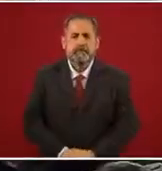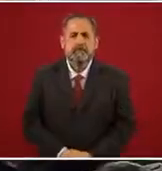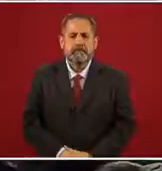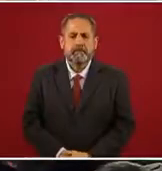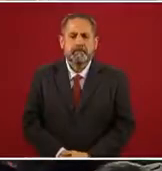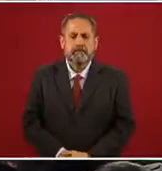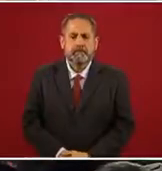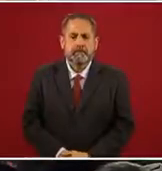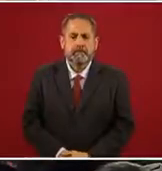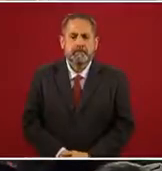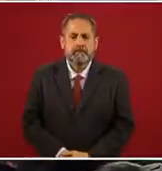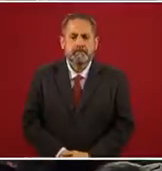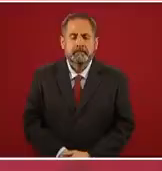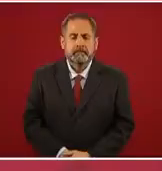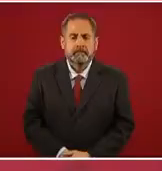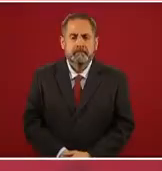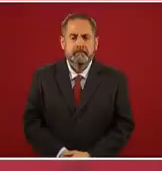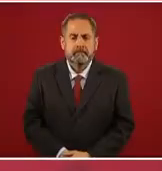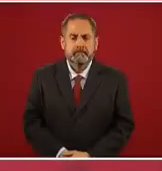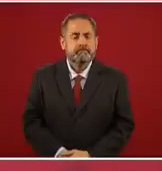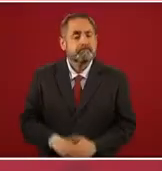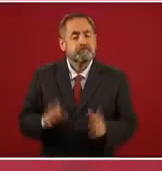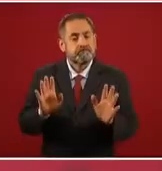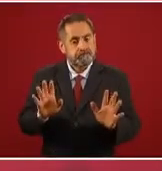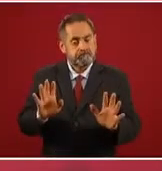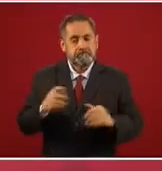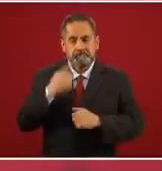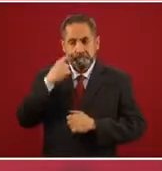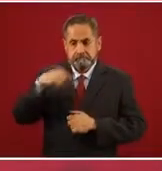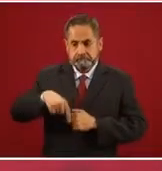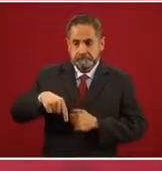pues aquí tiene que